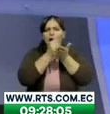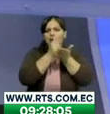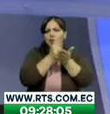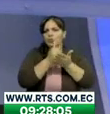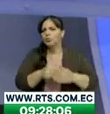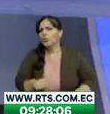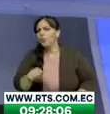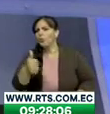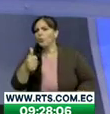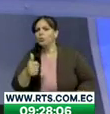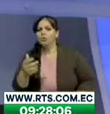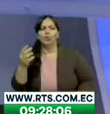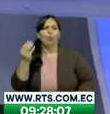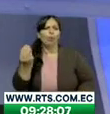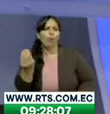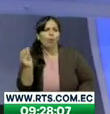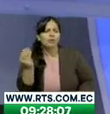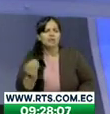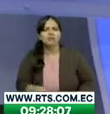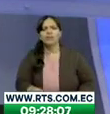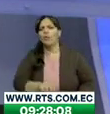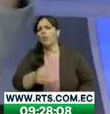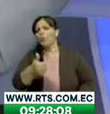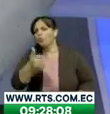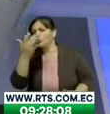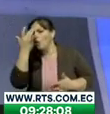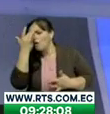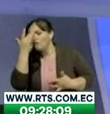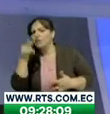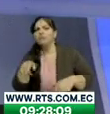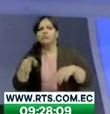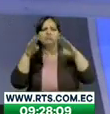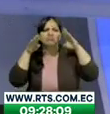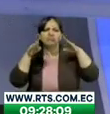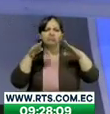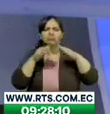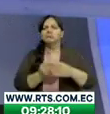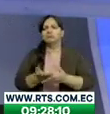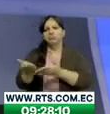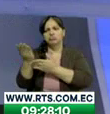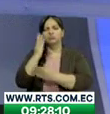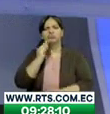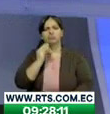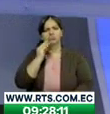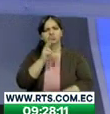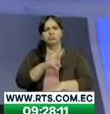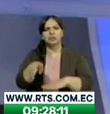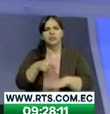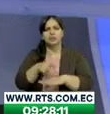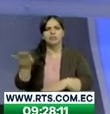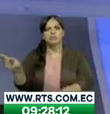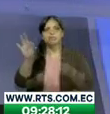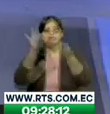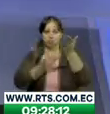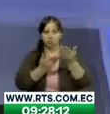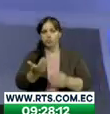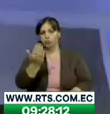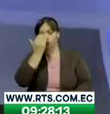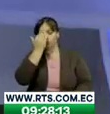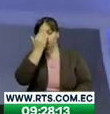toda su vida y con conexiones internacionales para poder tener cooperación en este aspecto en guayaquil